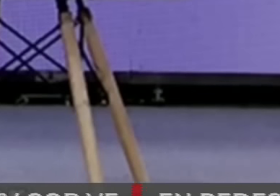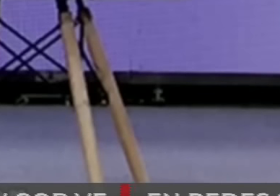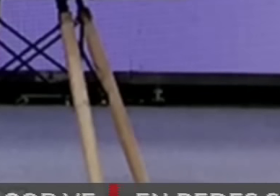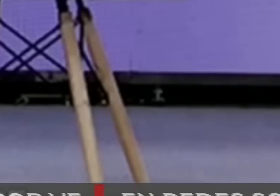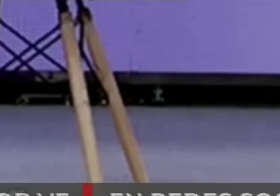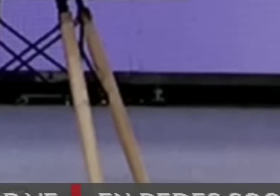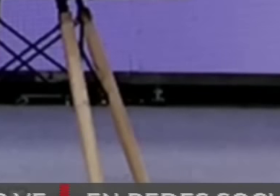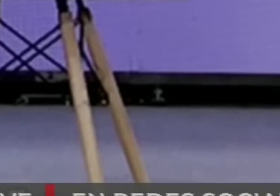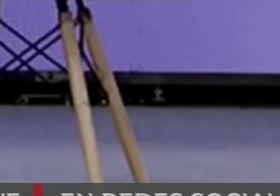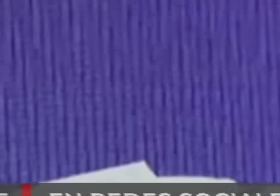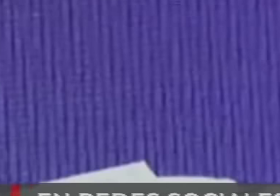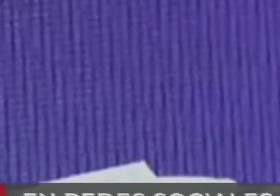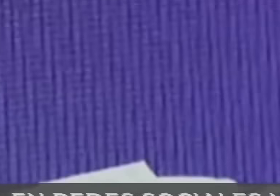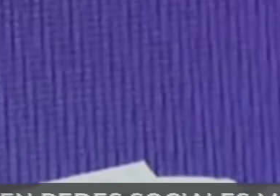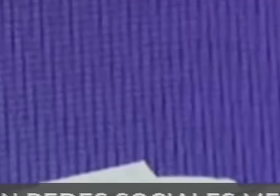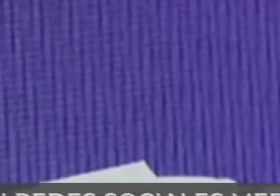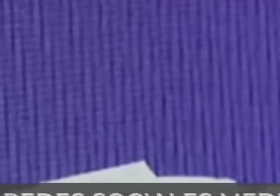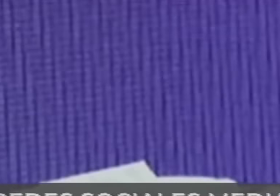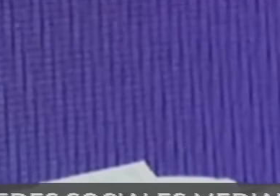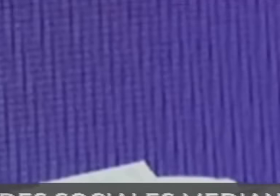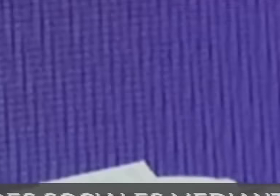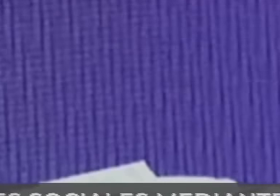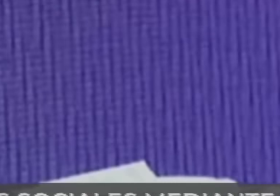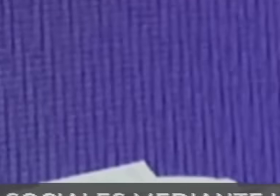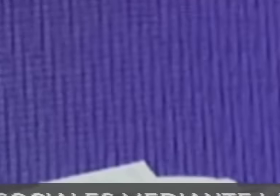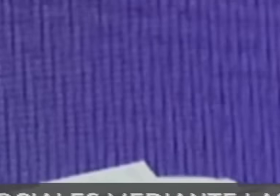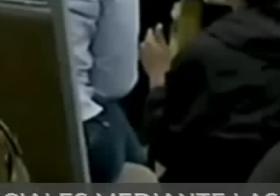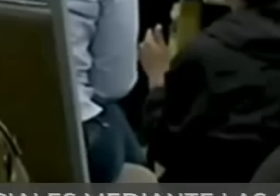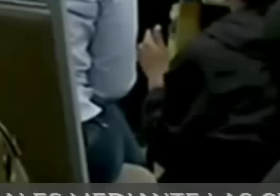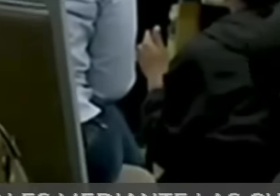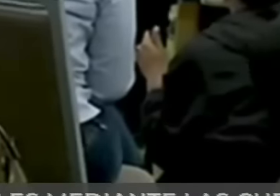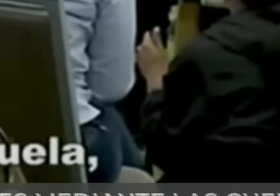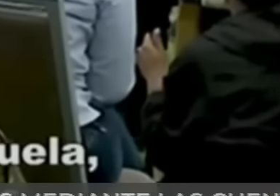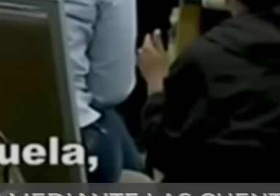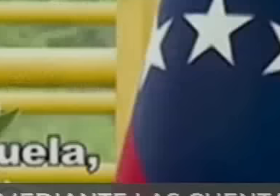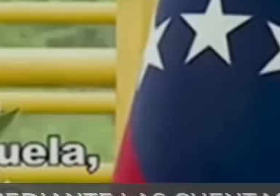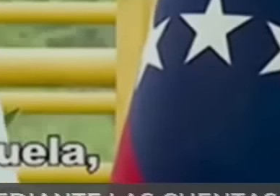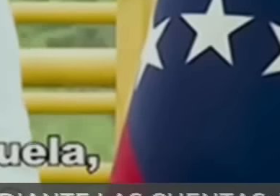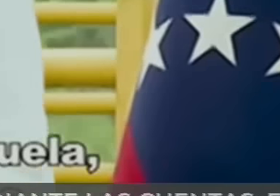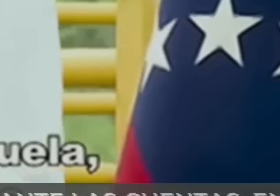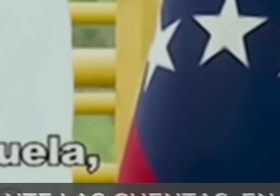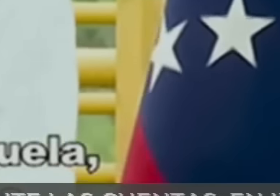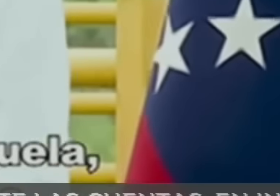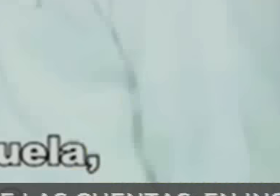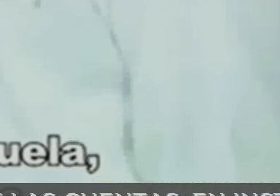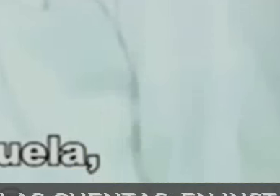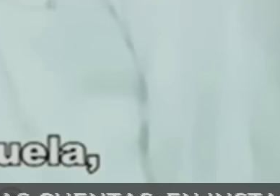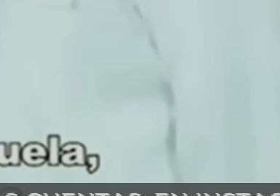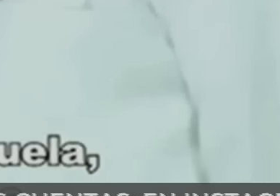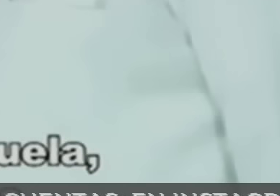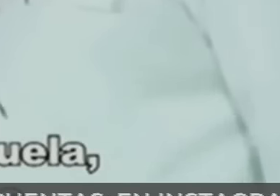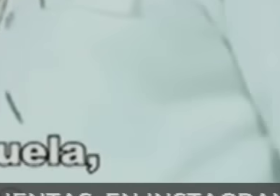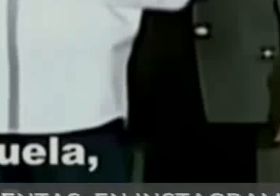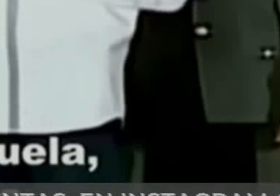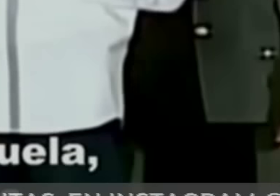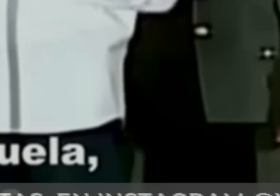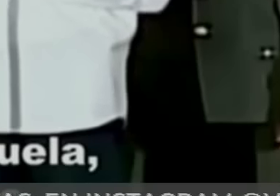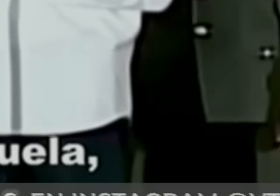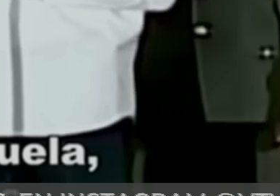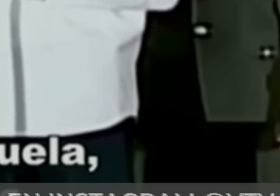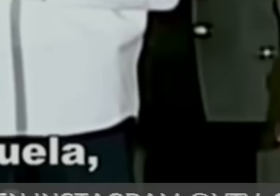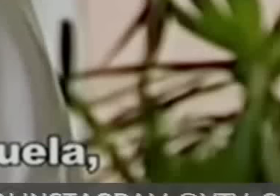el norte de Santander. En esta etapa que empezamos hace 2 años, me consta que el presidente Petro ama a Venezuela,